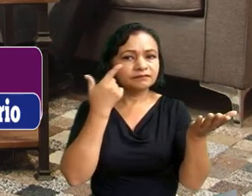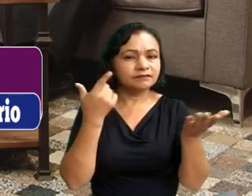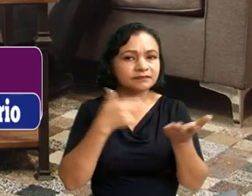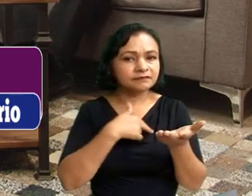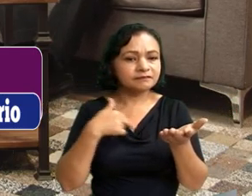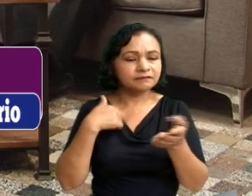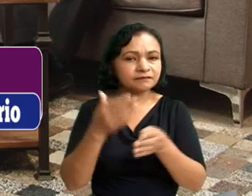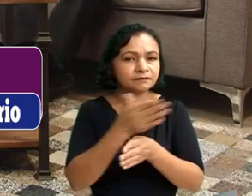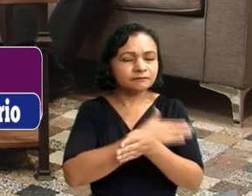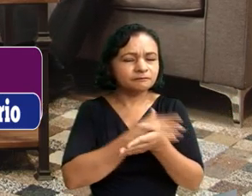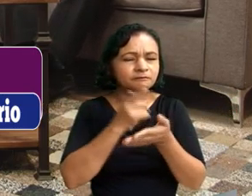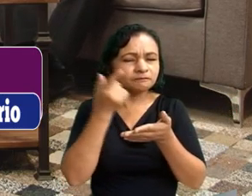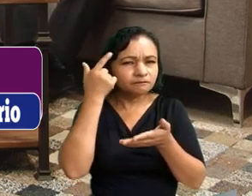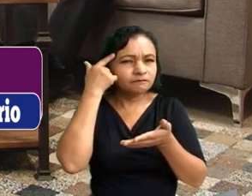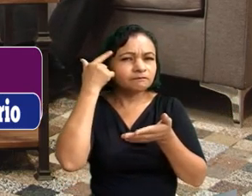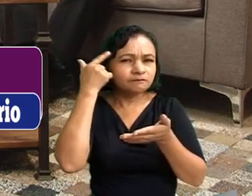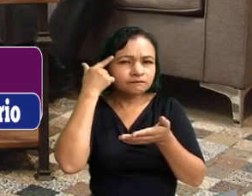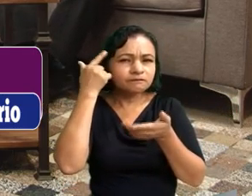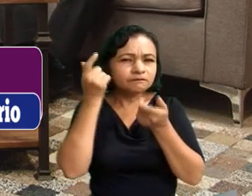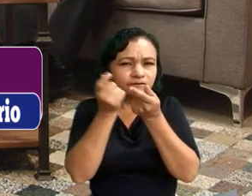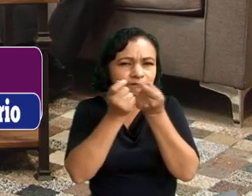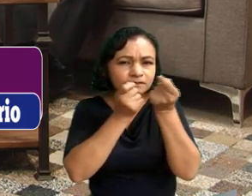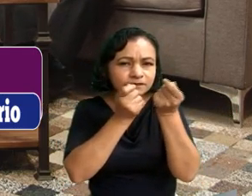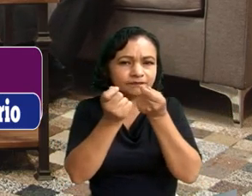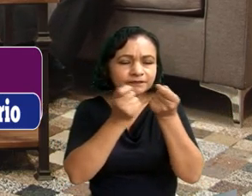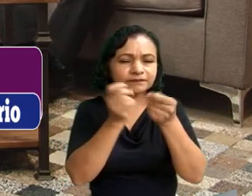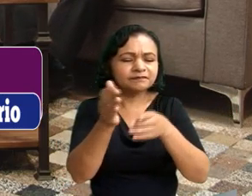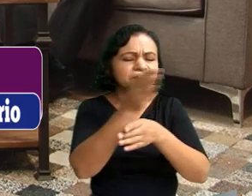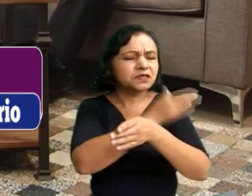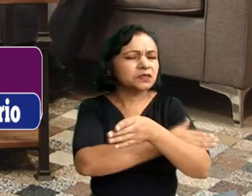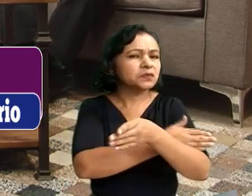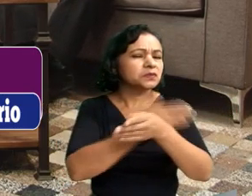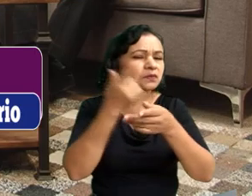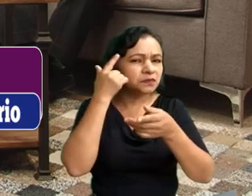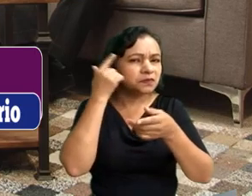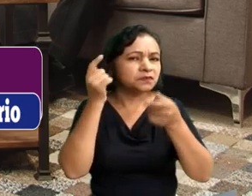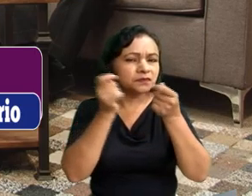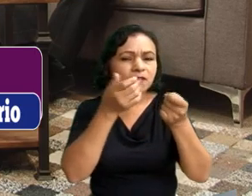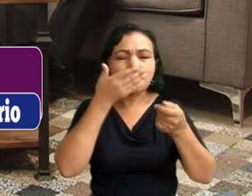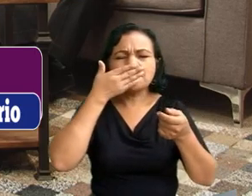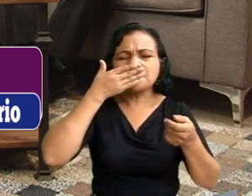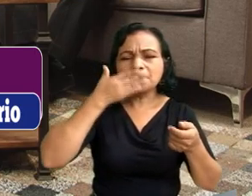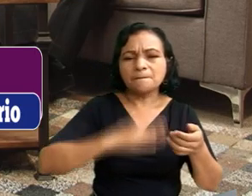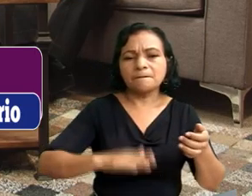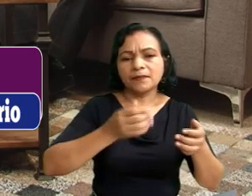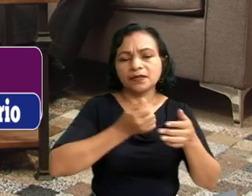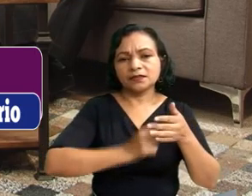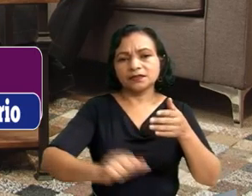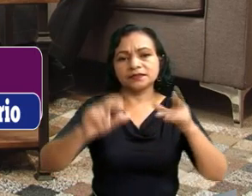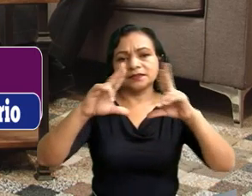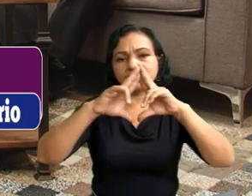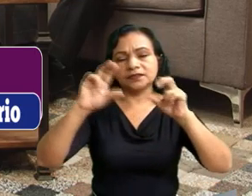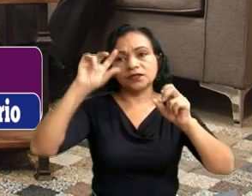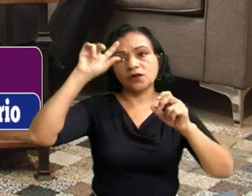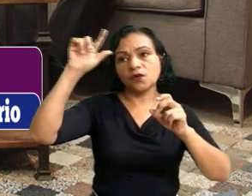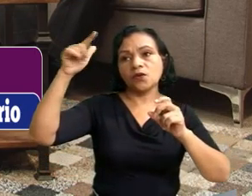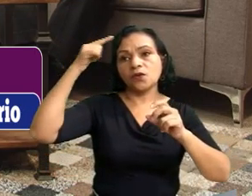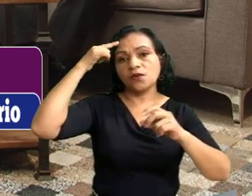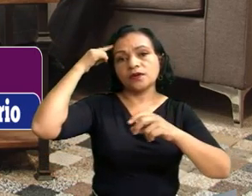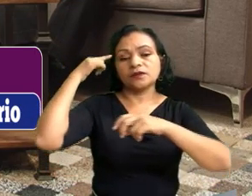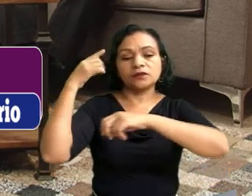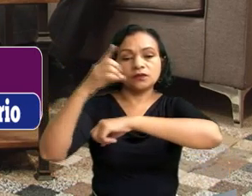preparando hace rato que venían preparados en actos los malos hijos de nicaragua diciendo el gobierno del norte haya un